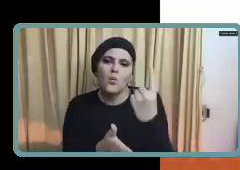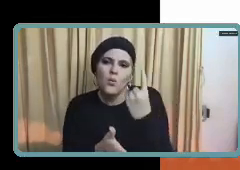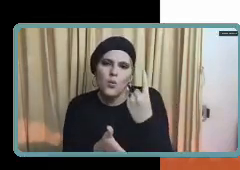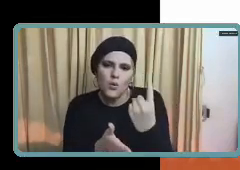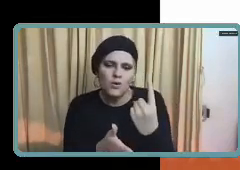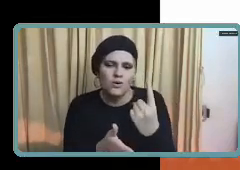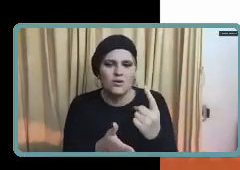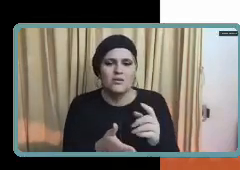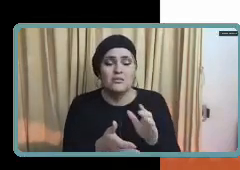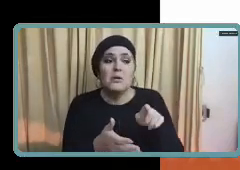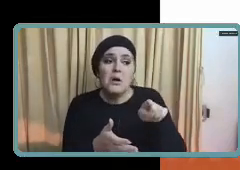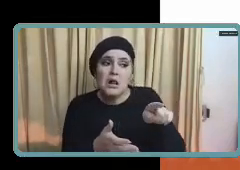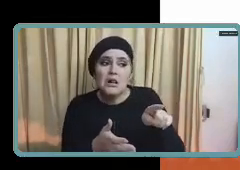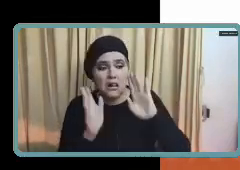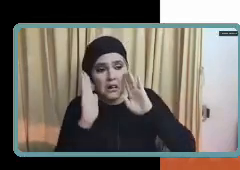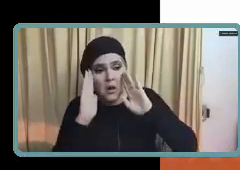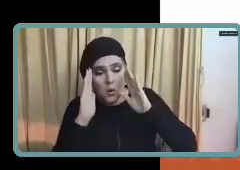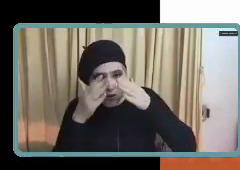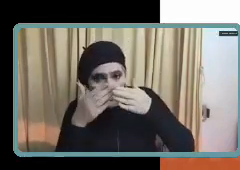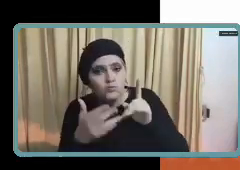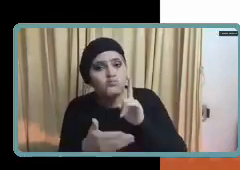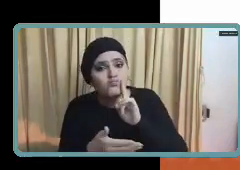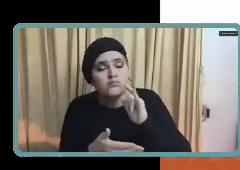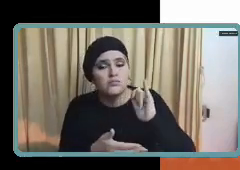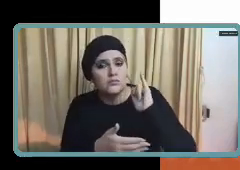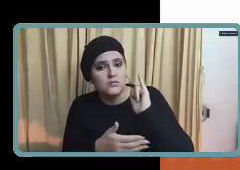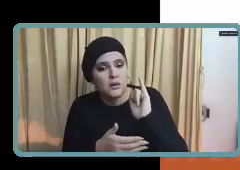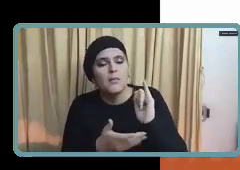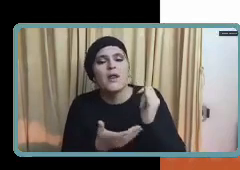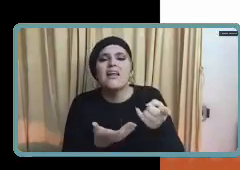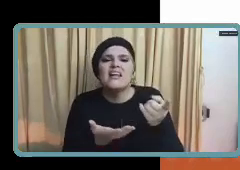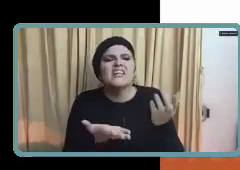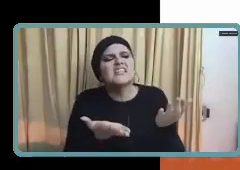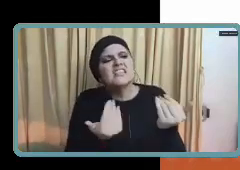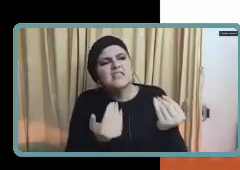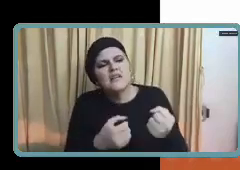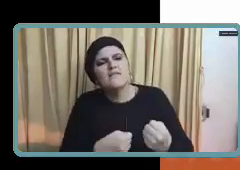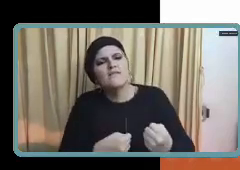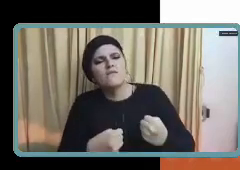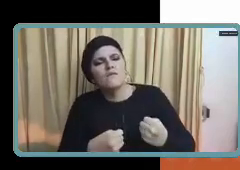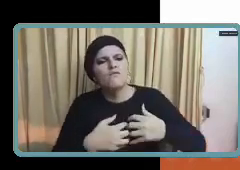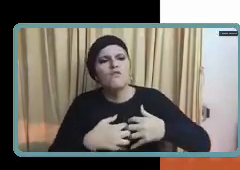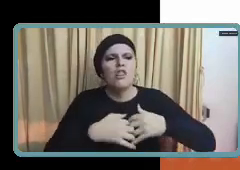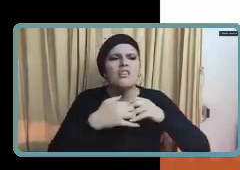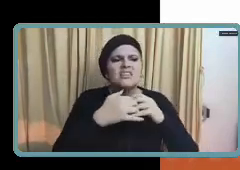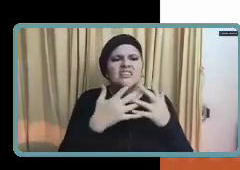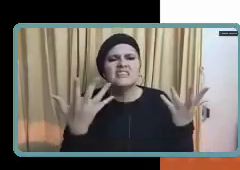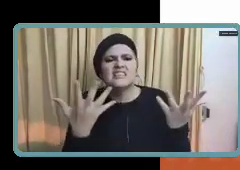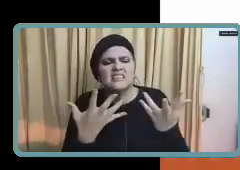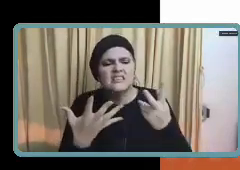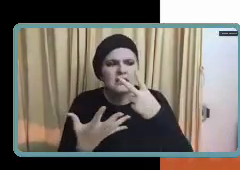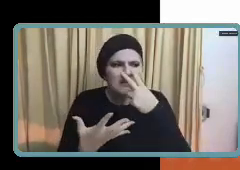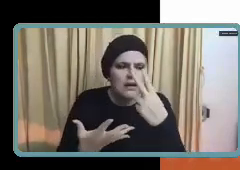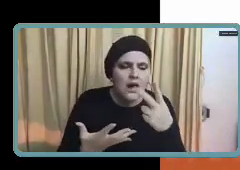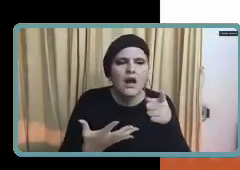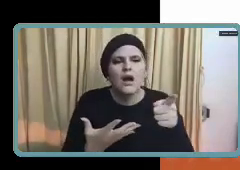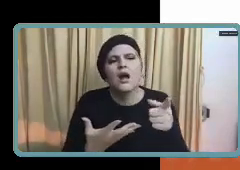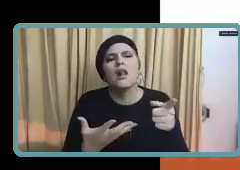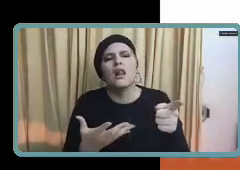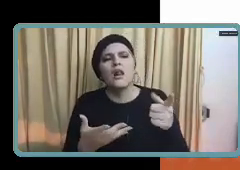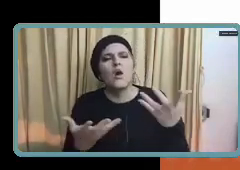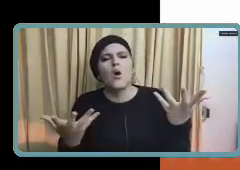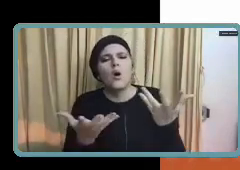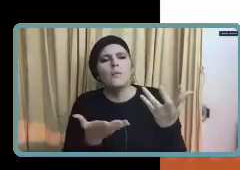pero también individualizado en sus necesidades y en su fortaleza, para definir una terapia individualizada. Y esa es la